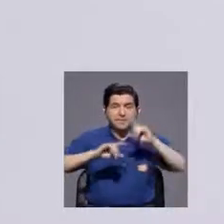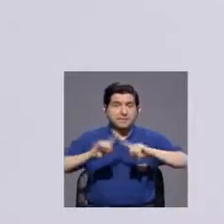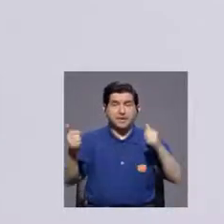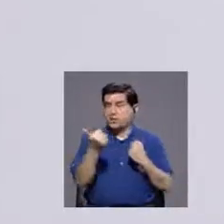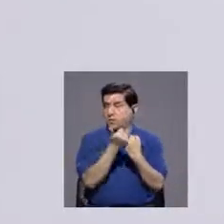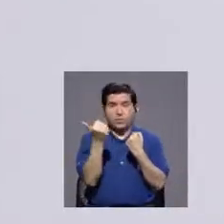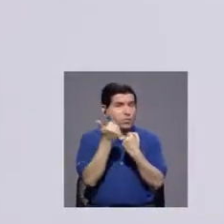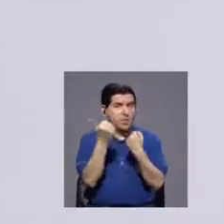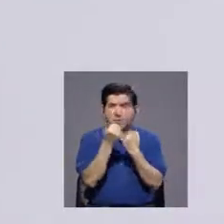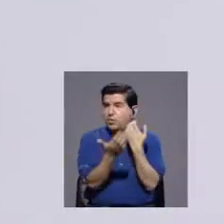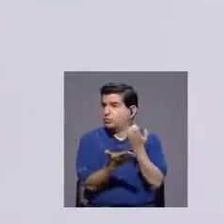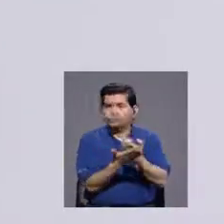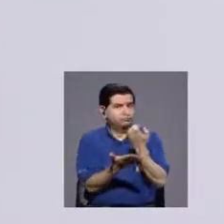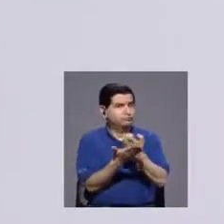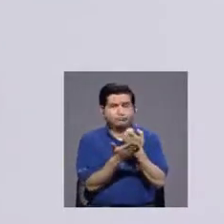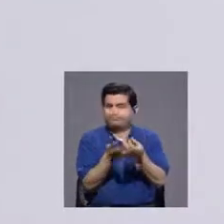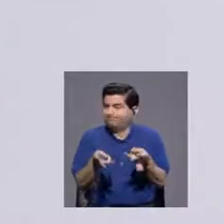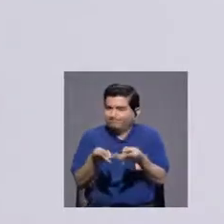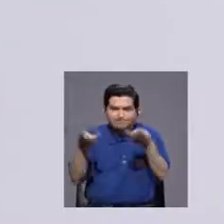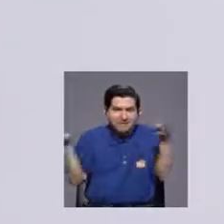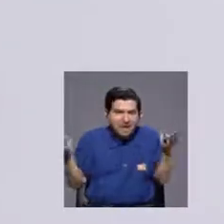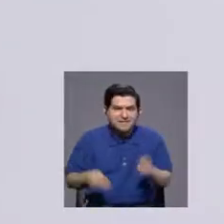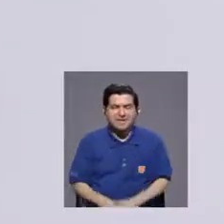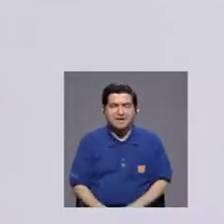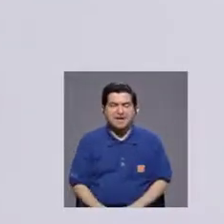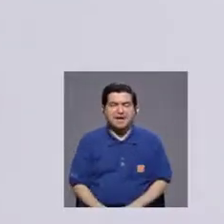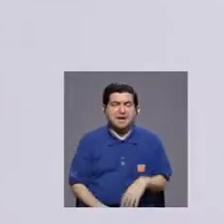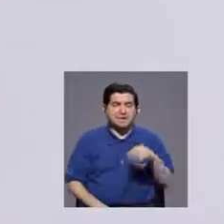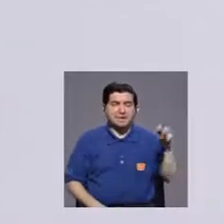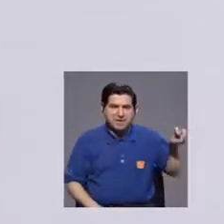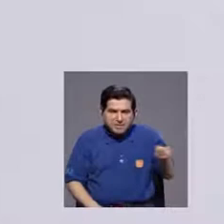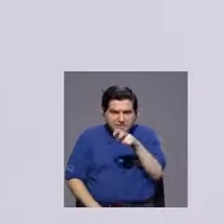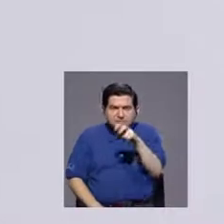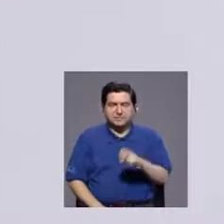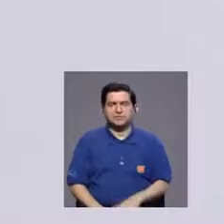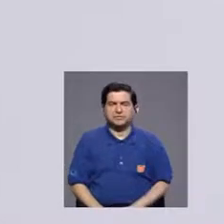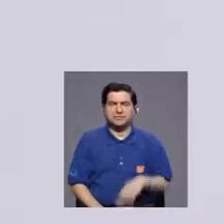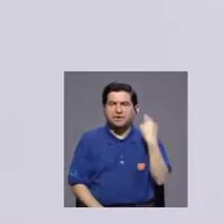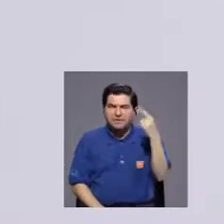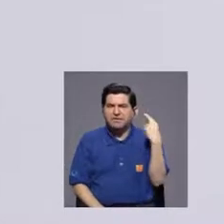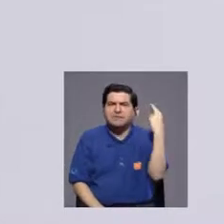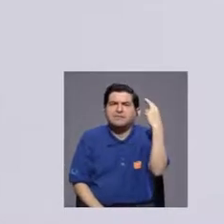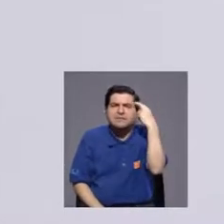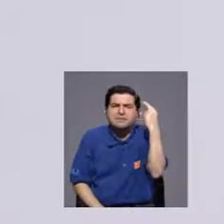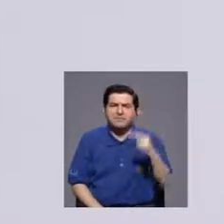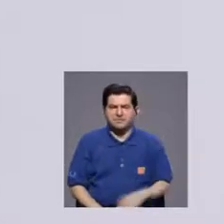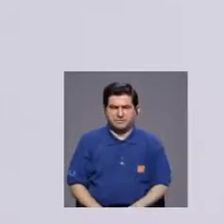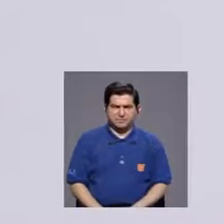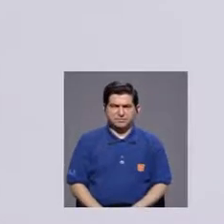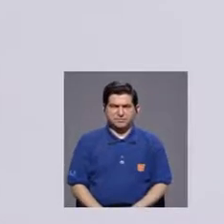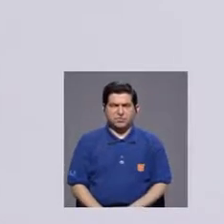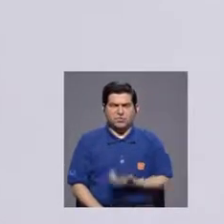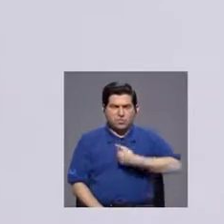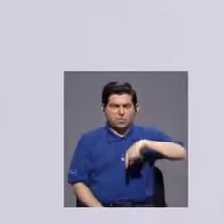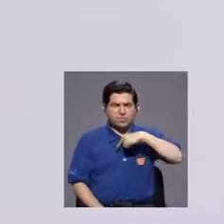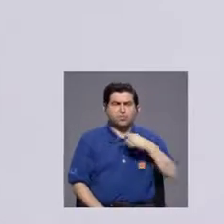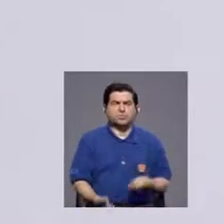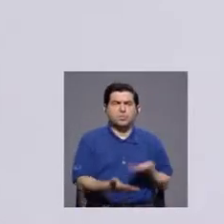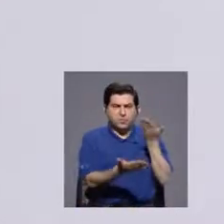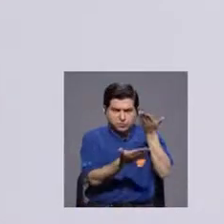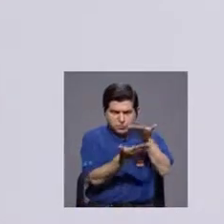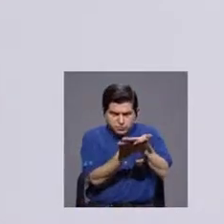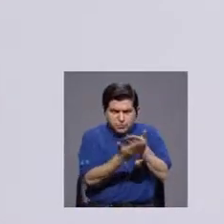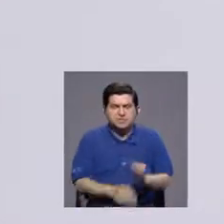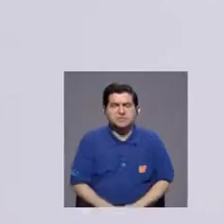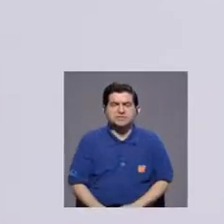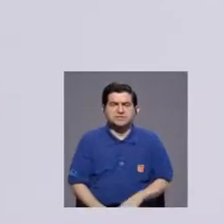apoyo del punto de vista económico para materiales para viáticos y demás entonces a raíz de eso entonces generamos una propuesta a